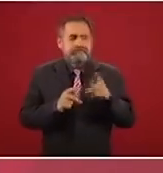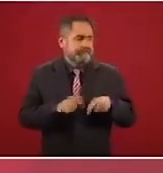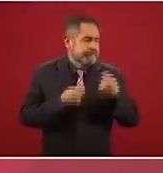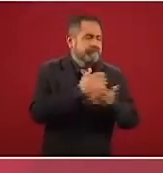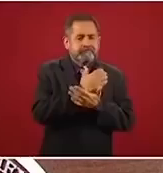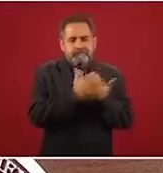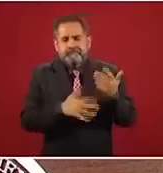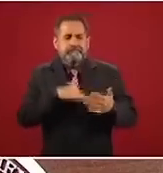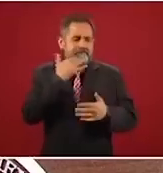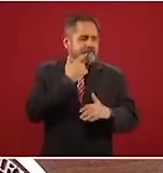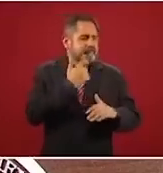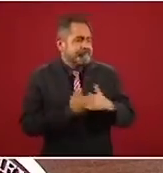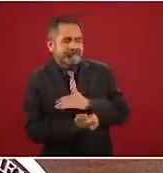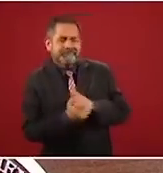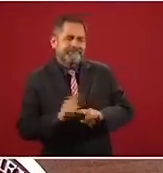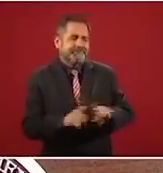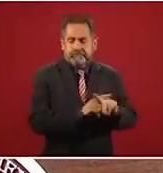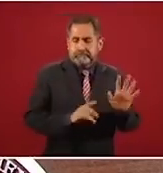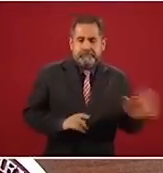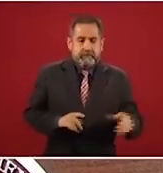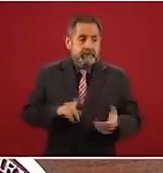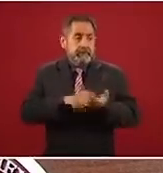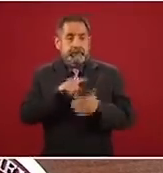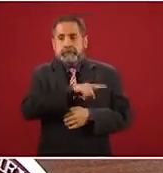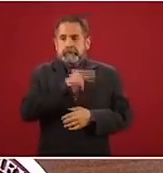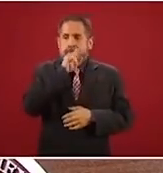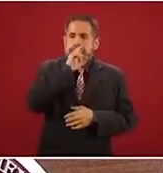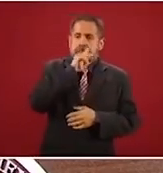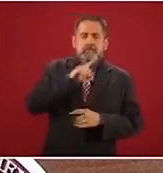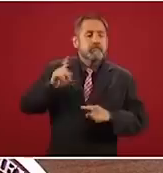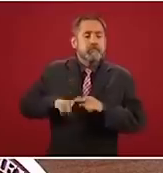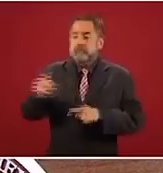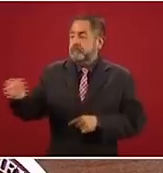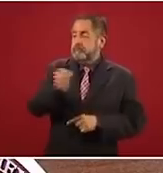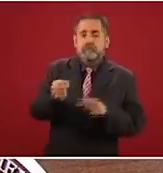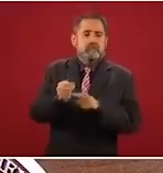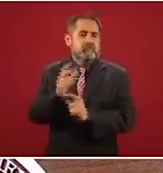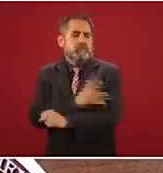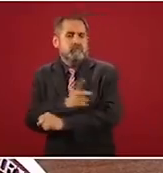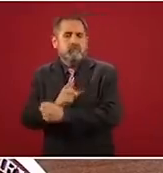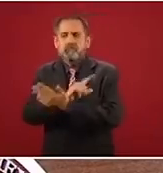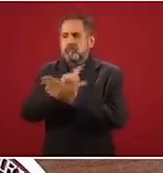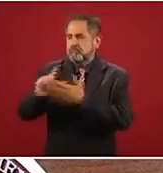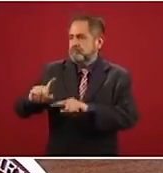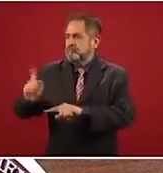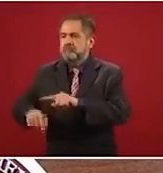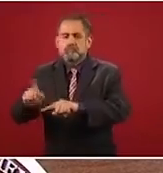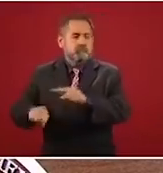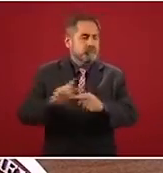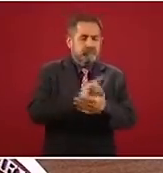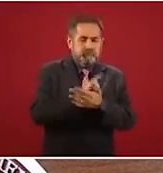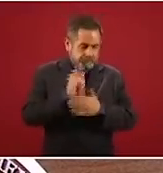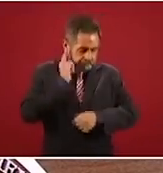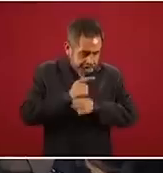de los cochupos y demás, pues estén temerosos de que va a llegar alguien limpio a aclarar, a limpiar y seguramente